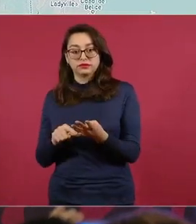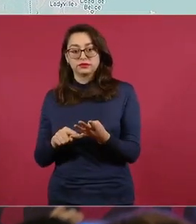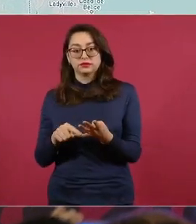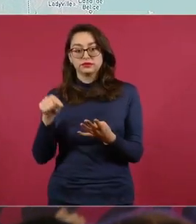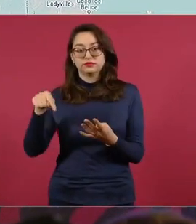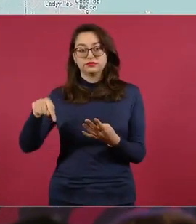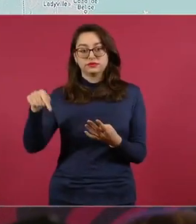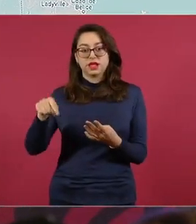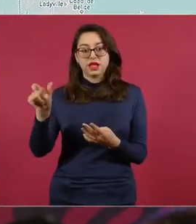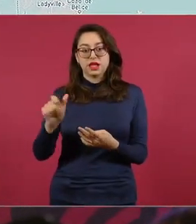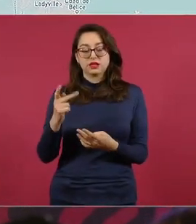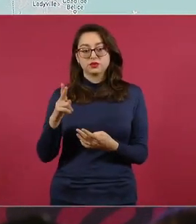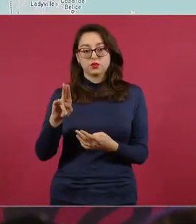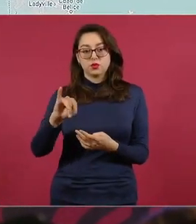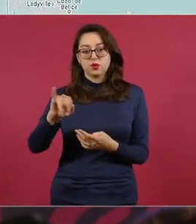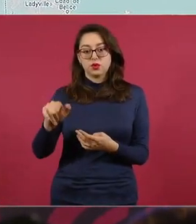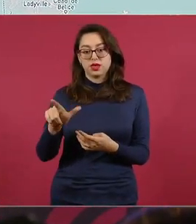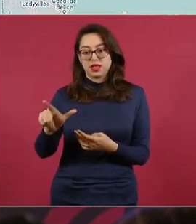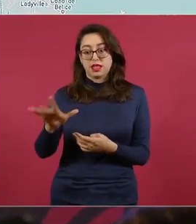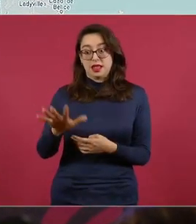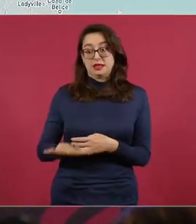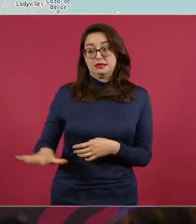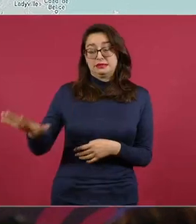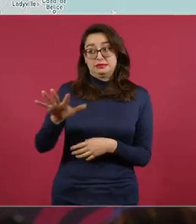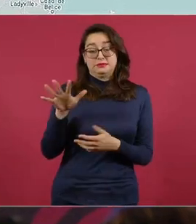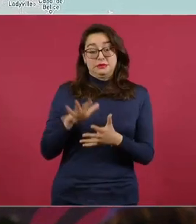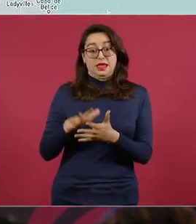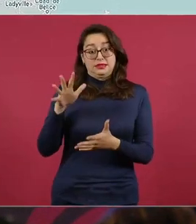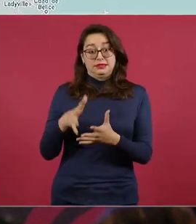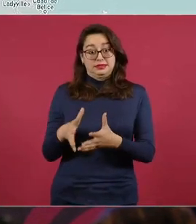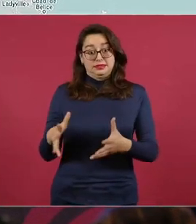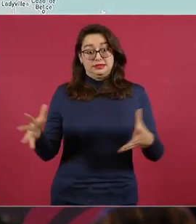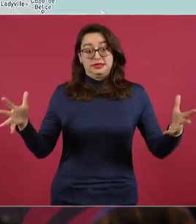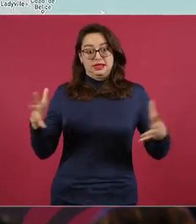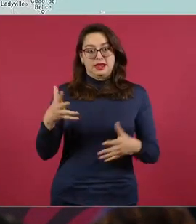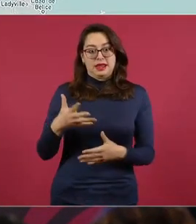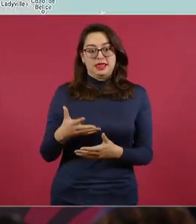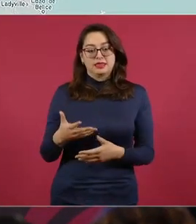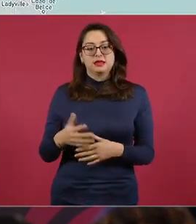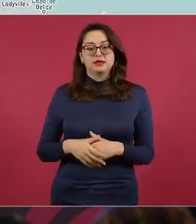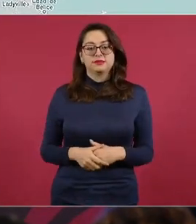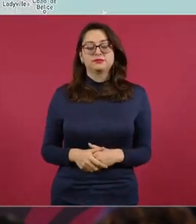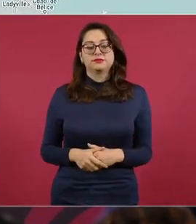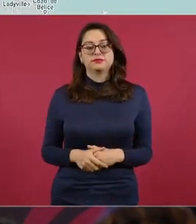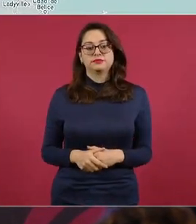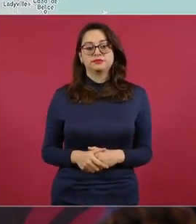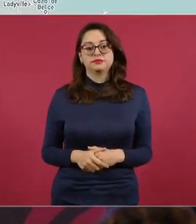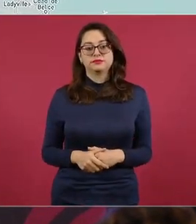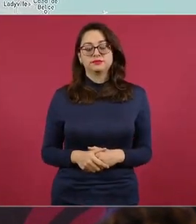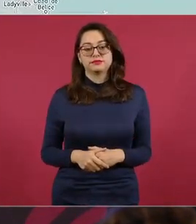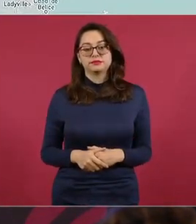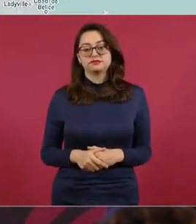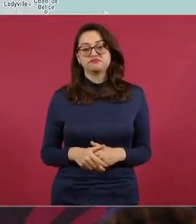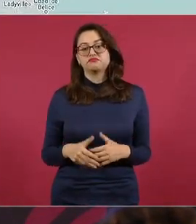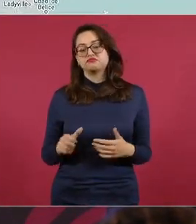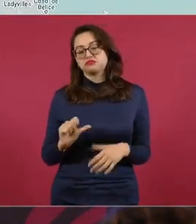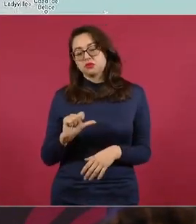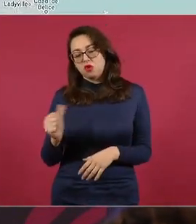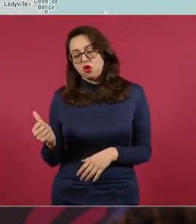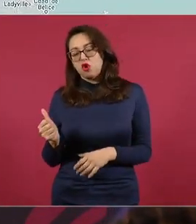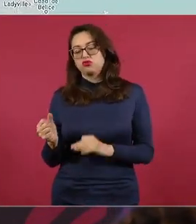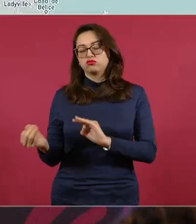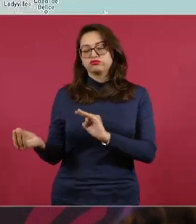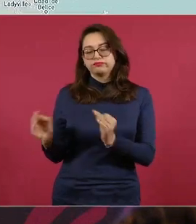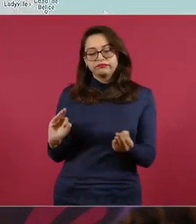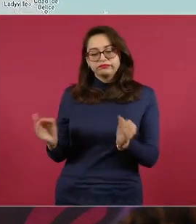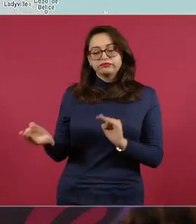la cabecera, ya es grande, mucho, muy grande. Y aquí vienen pues otros